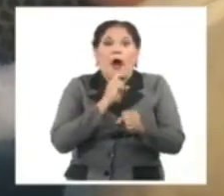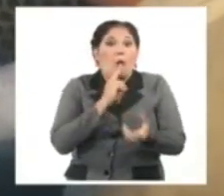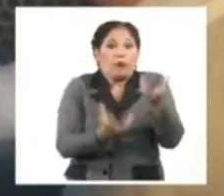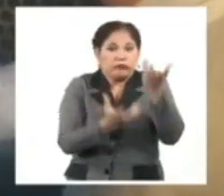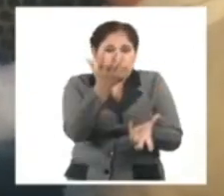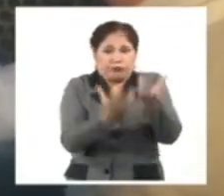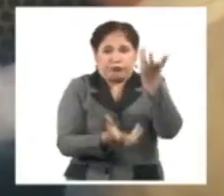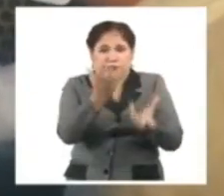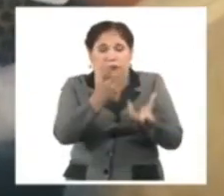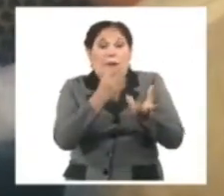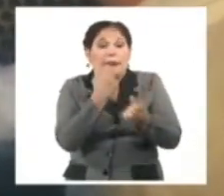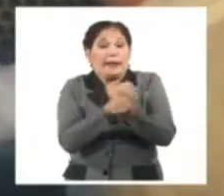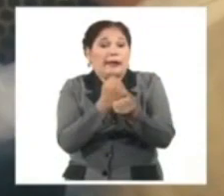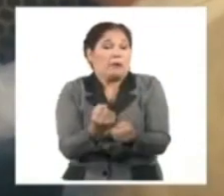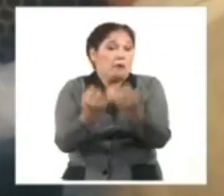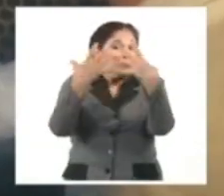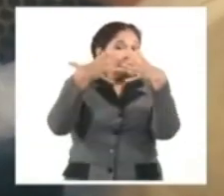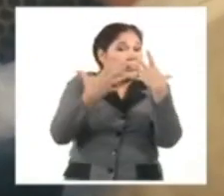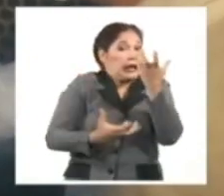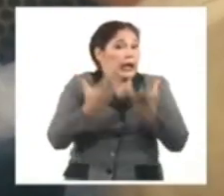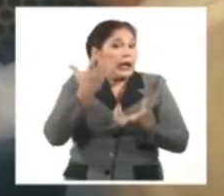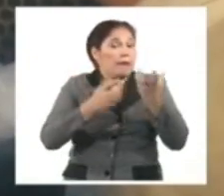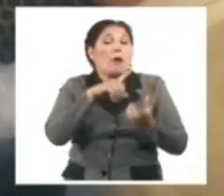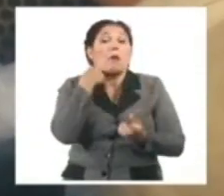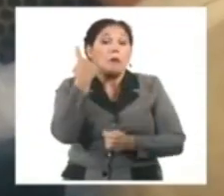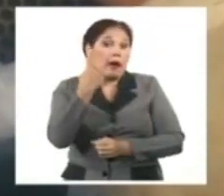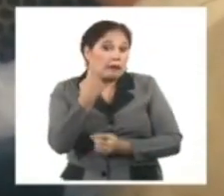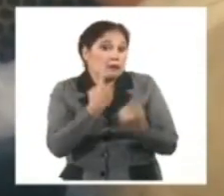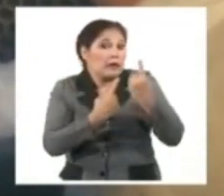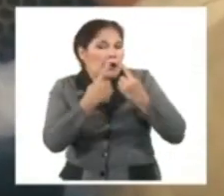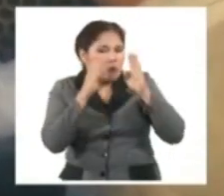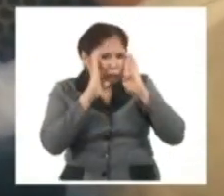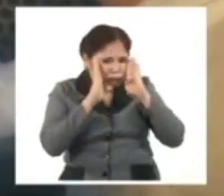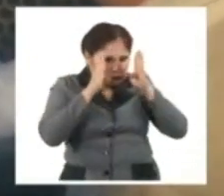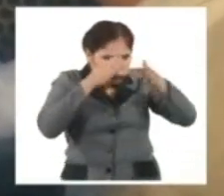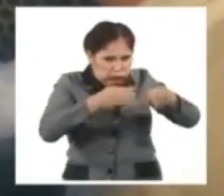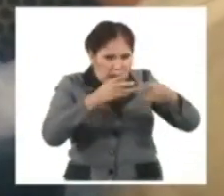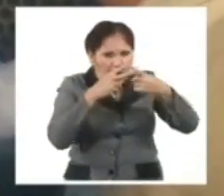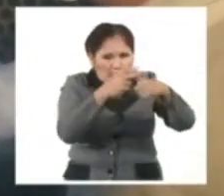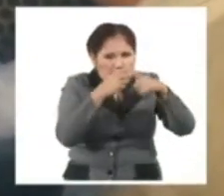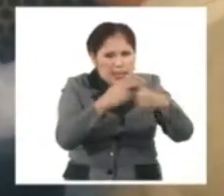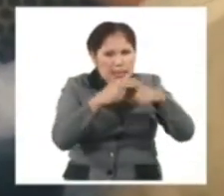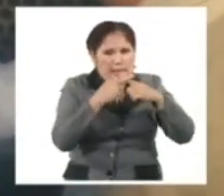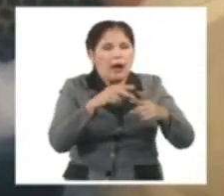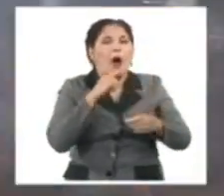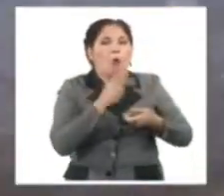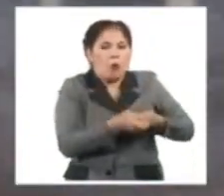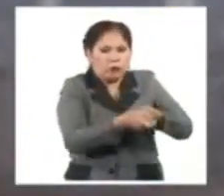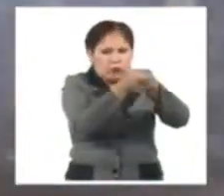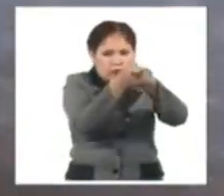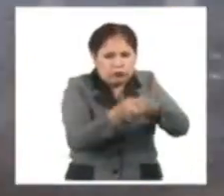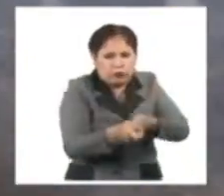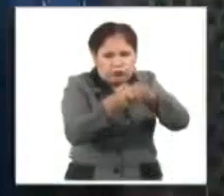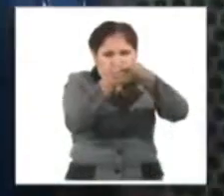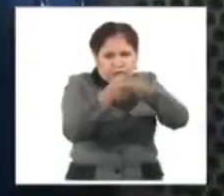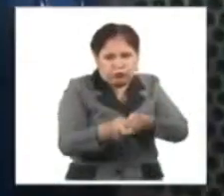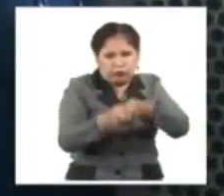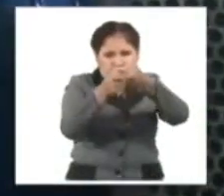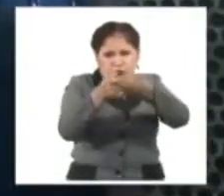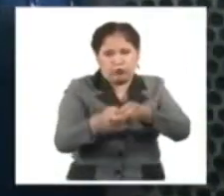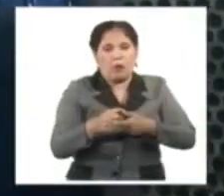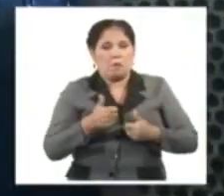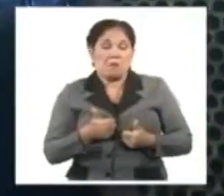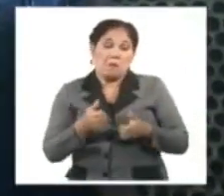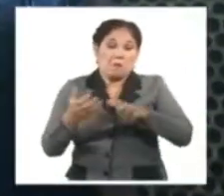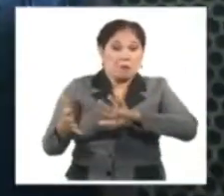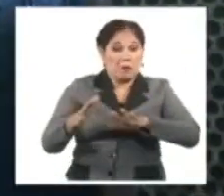presión y es muy peligroso. Eso mata. Aquí hay que tener los 5 sentidos puestos en el trabajo que se está realizando.